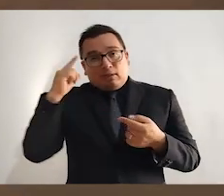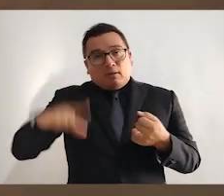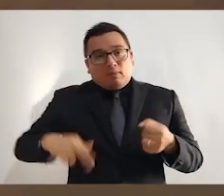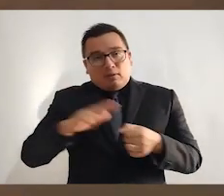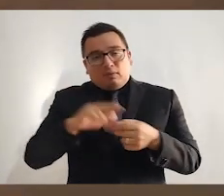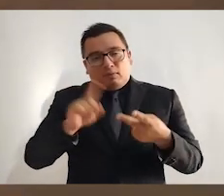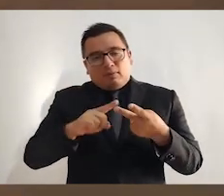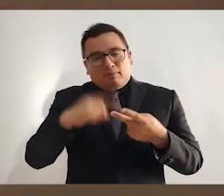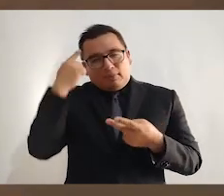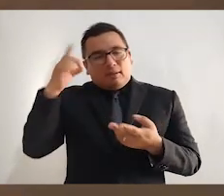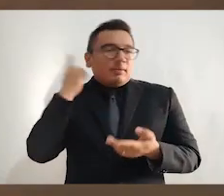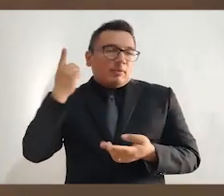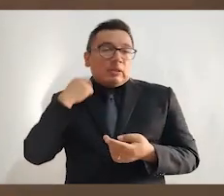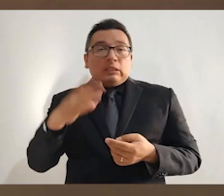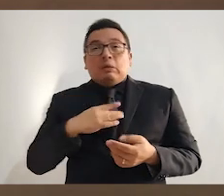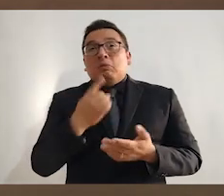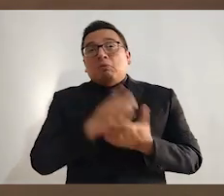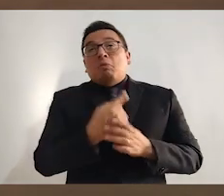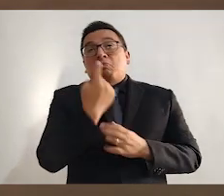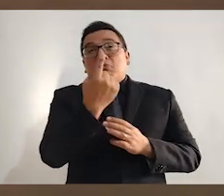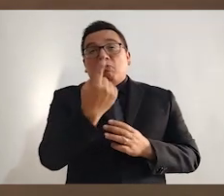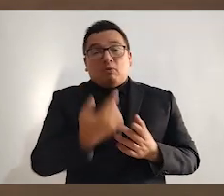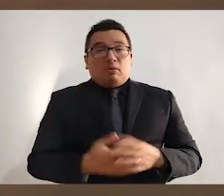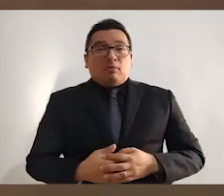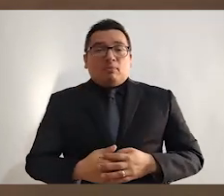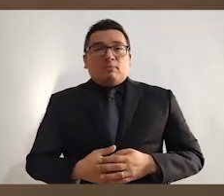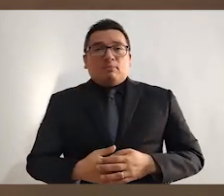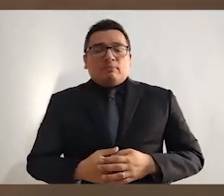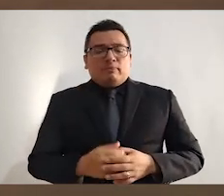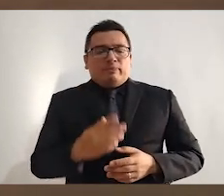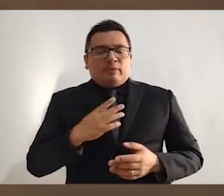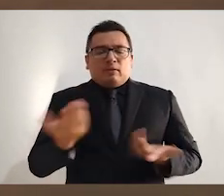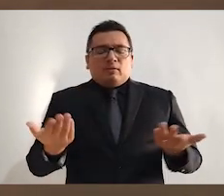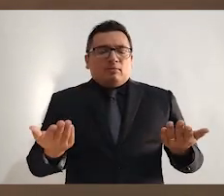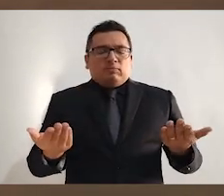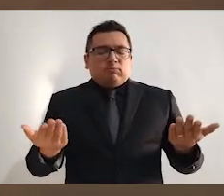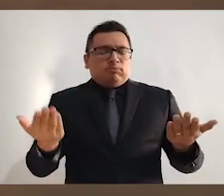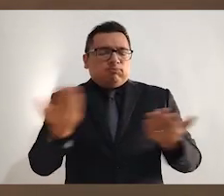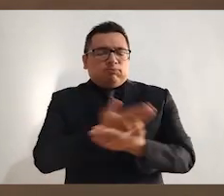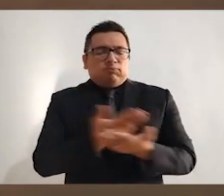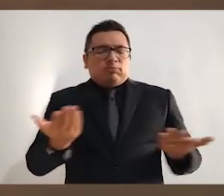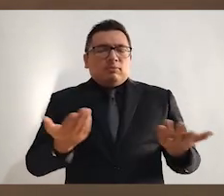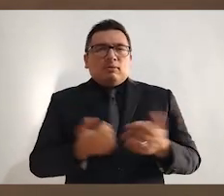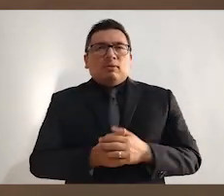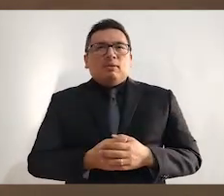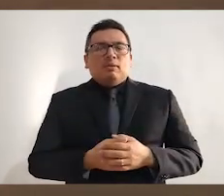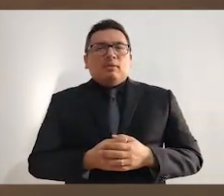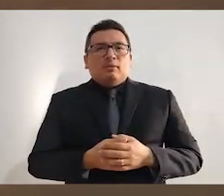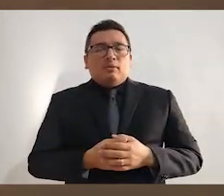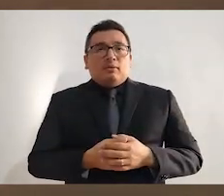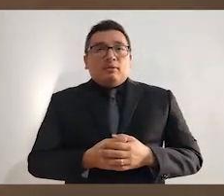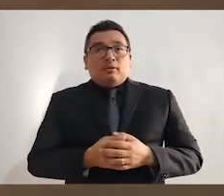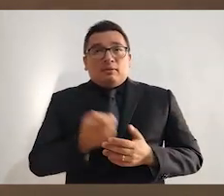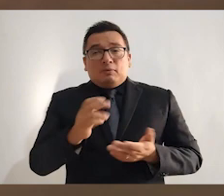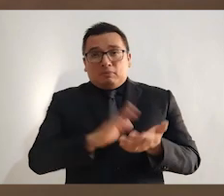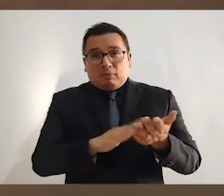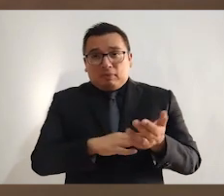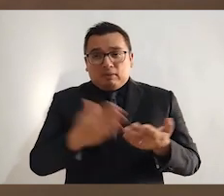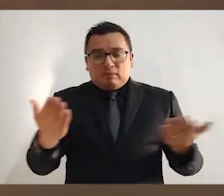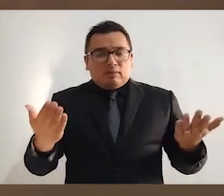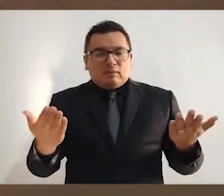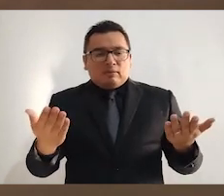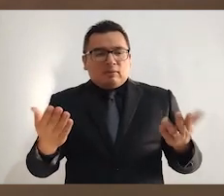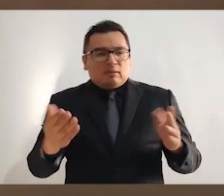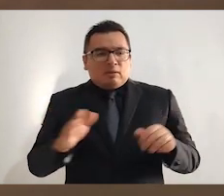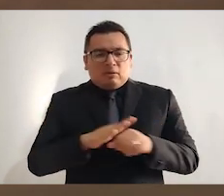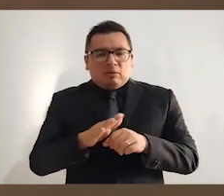para diputaciones, había solamente una plantilla. Y me dieron invertidas las, o sea, la boleta, no